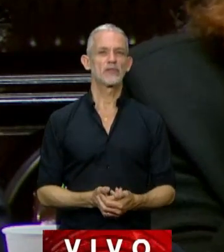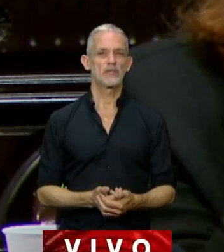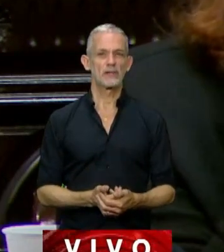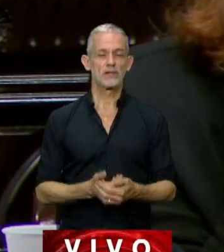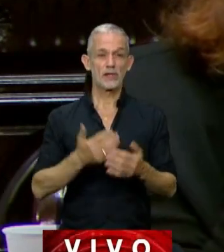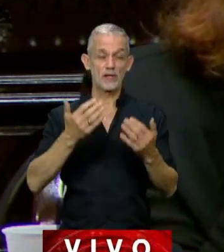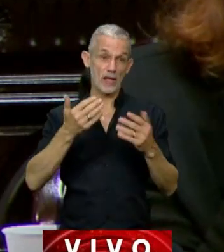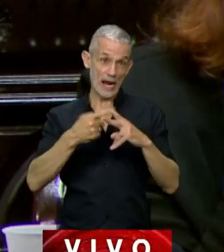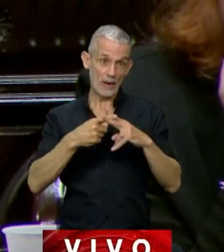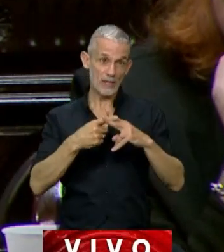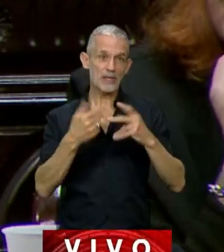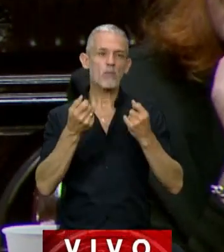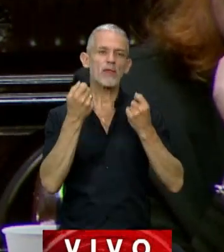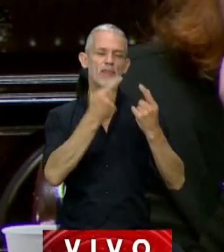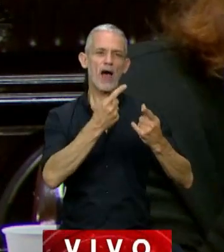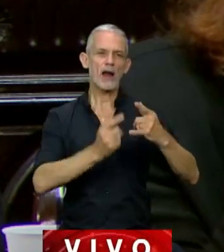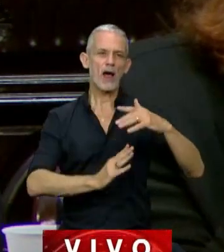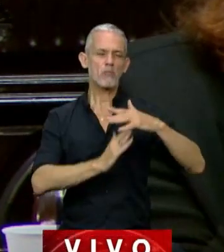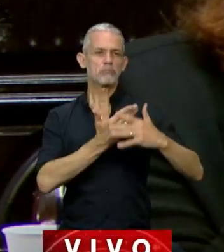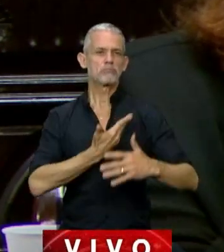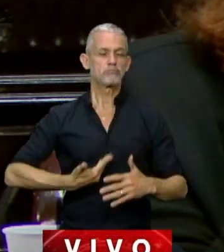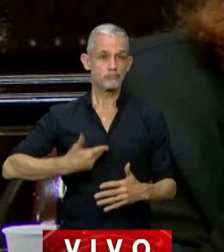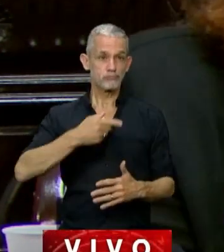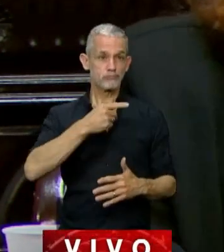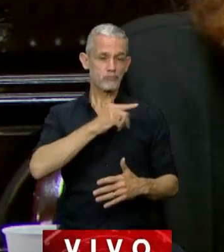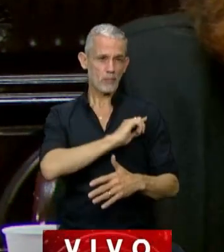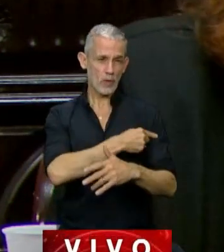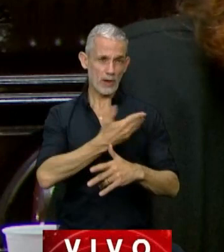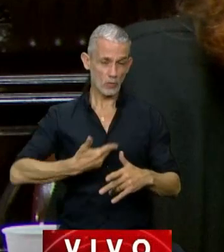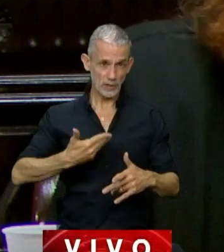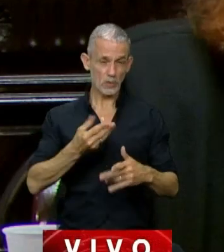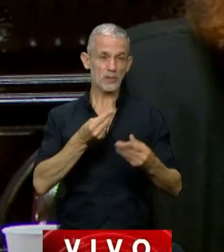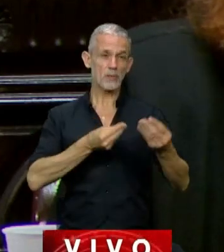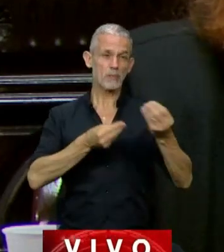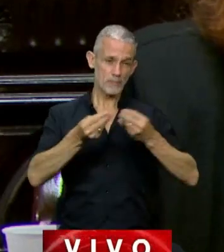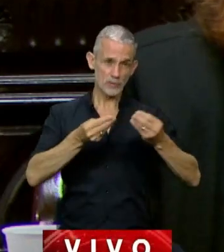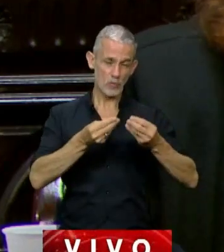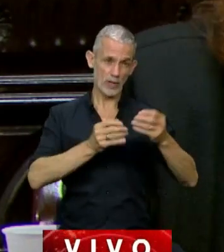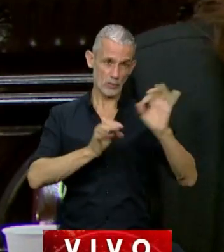le puede dar a la Administración Central, que es el proyecto de presupuesto. Valoramos